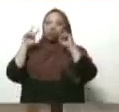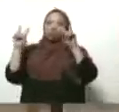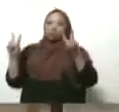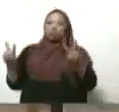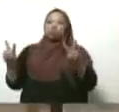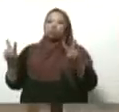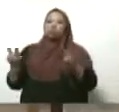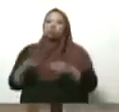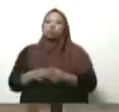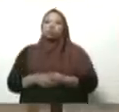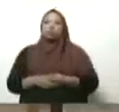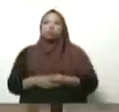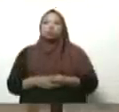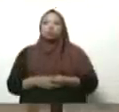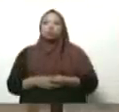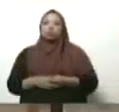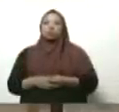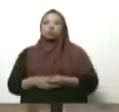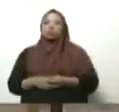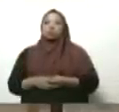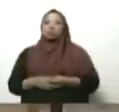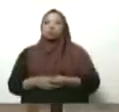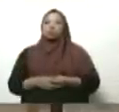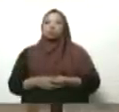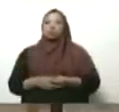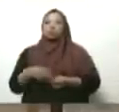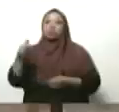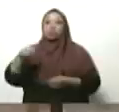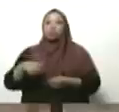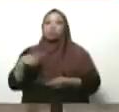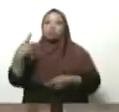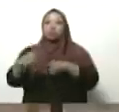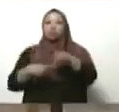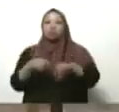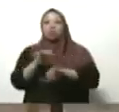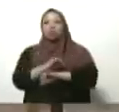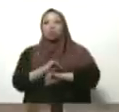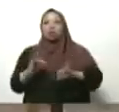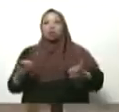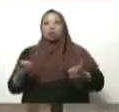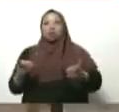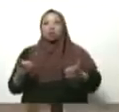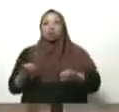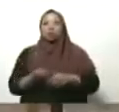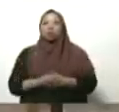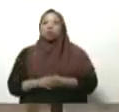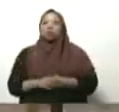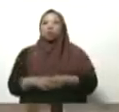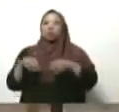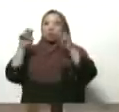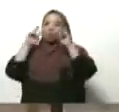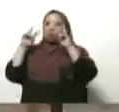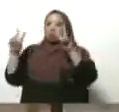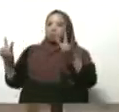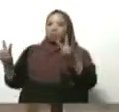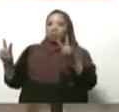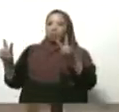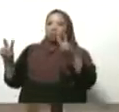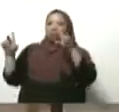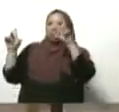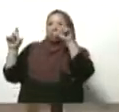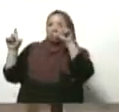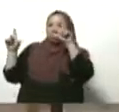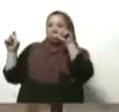en lo que consiste yo quisiera este post que se va a ver acá usted lo pueden ver lo podemos ver en